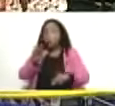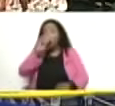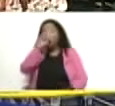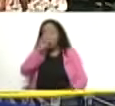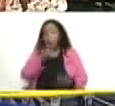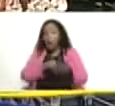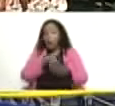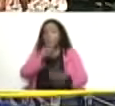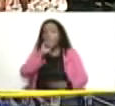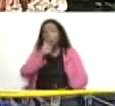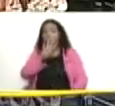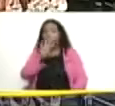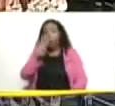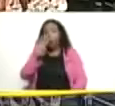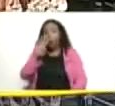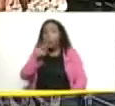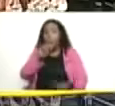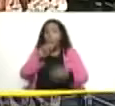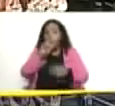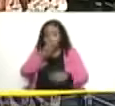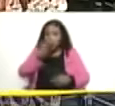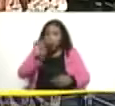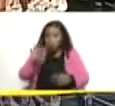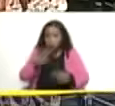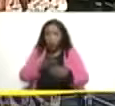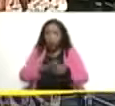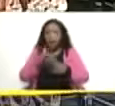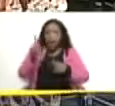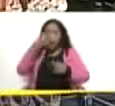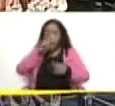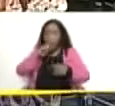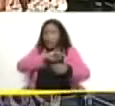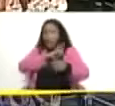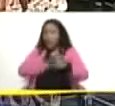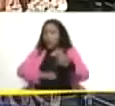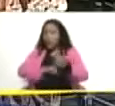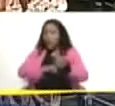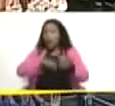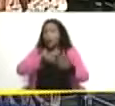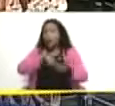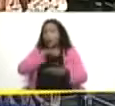2024. Tiene que ser un año de fortalecimiento nacional.